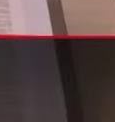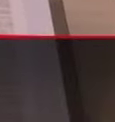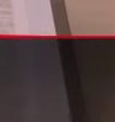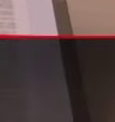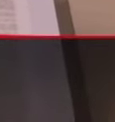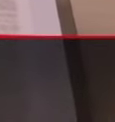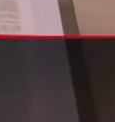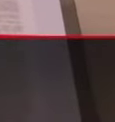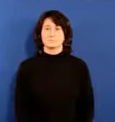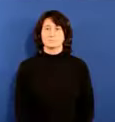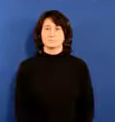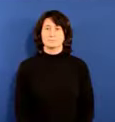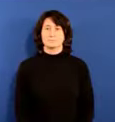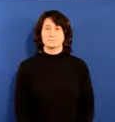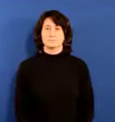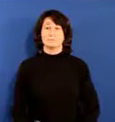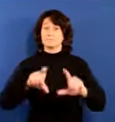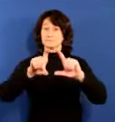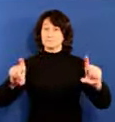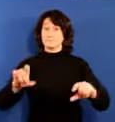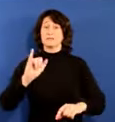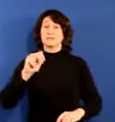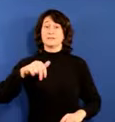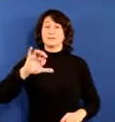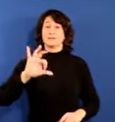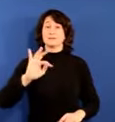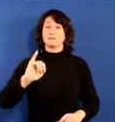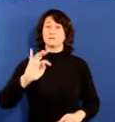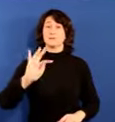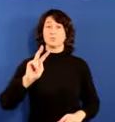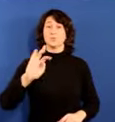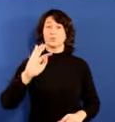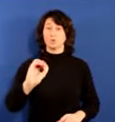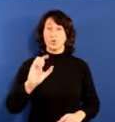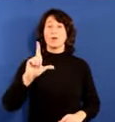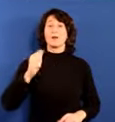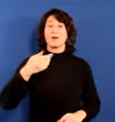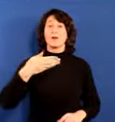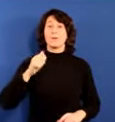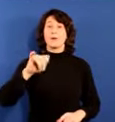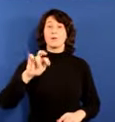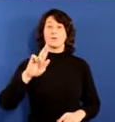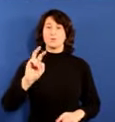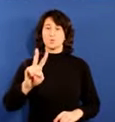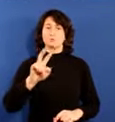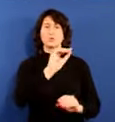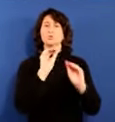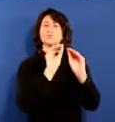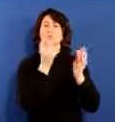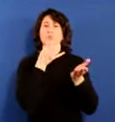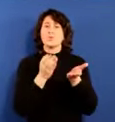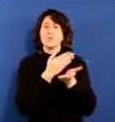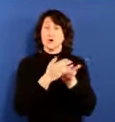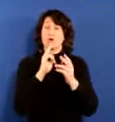El pasado 1 de marzo, el Instituto Labayru presentó el nuevo diccionario euskera-castellano, notablemente aumentado, enriquecido y